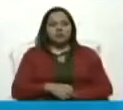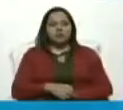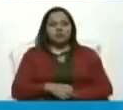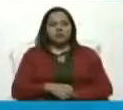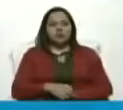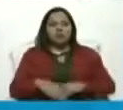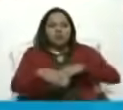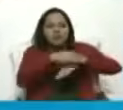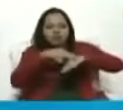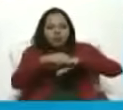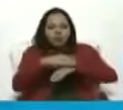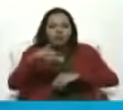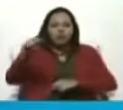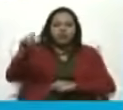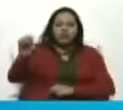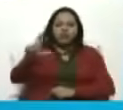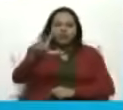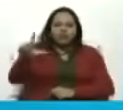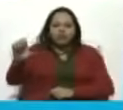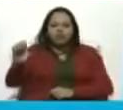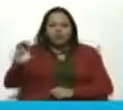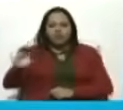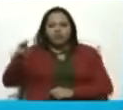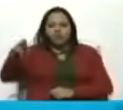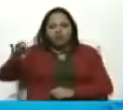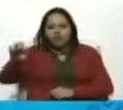Ministro Tellechea, padrino del Zulia, venga para acá.